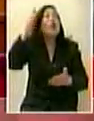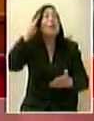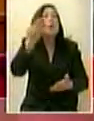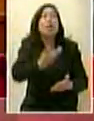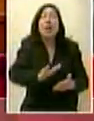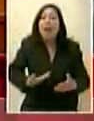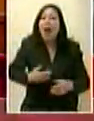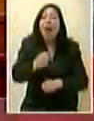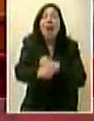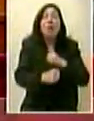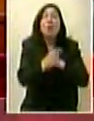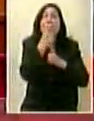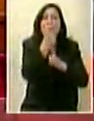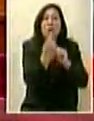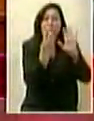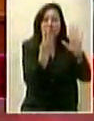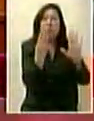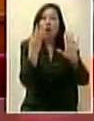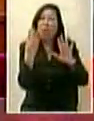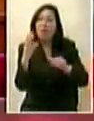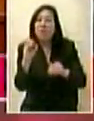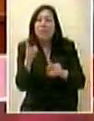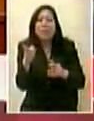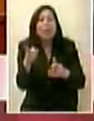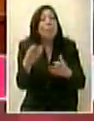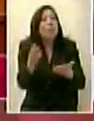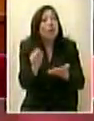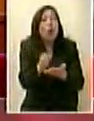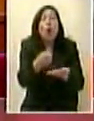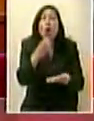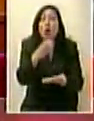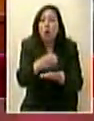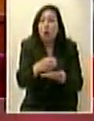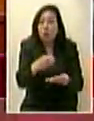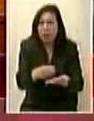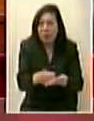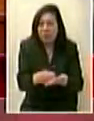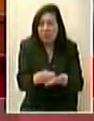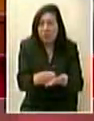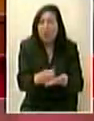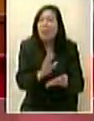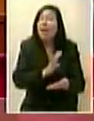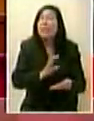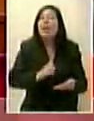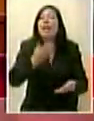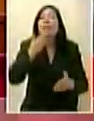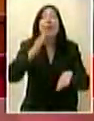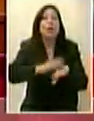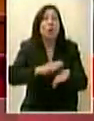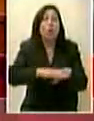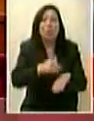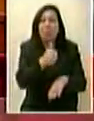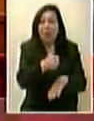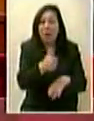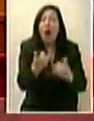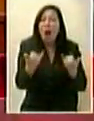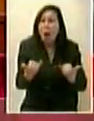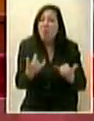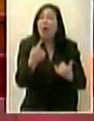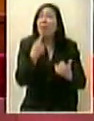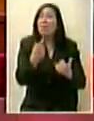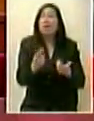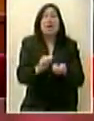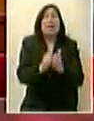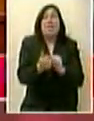de los 90. Ellos fueron los que perforaron el sistema de contratación estatal y que nosotros ahora queremos enmendar